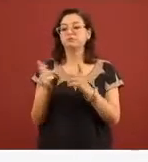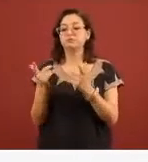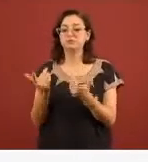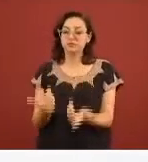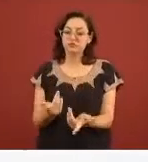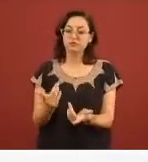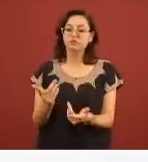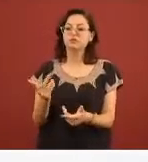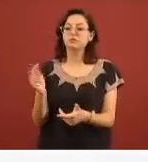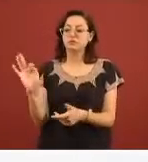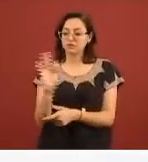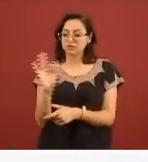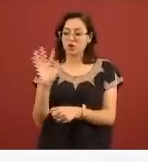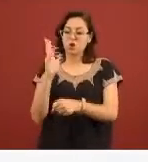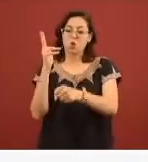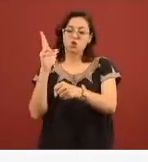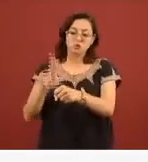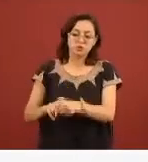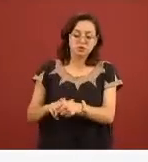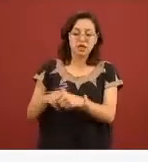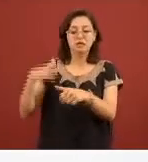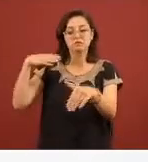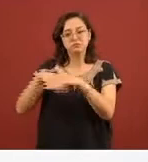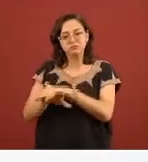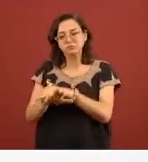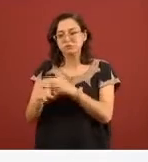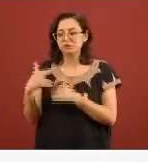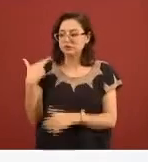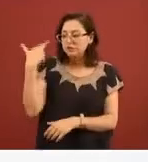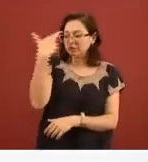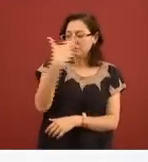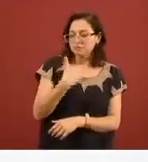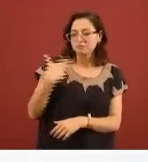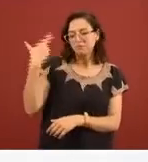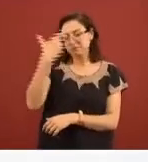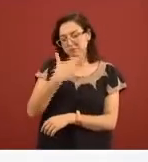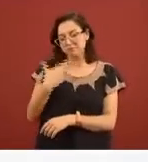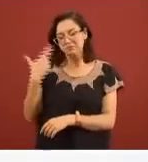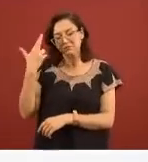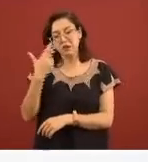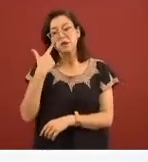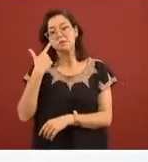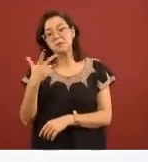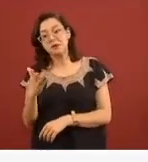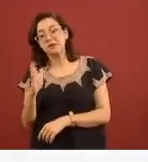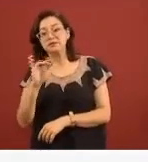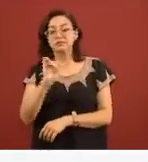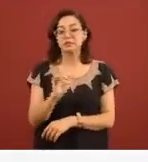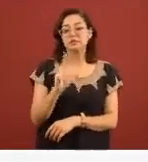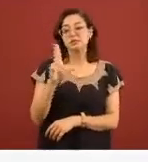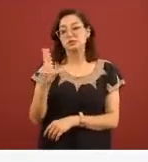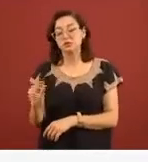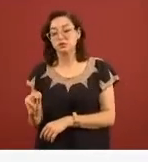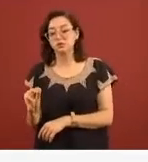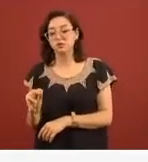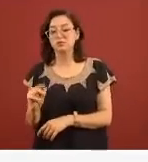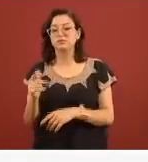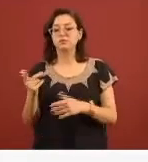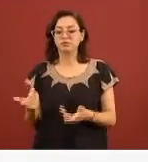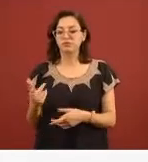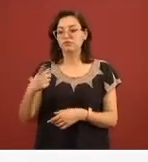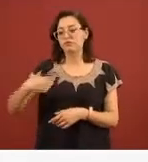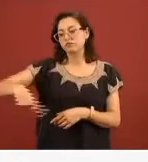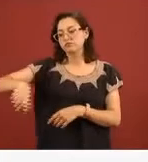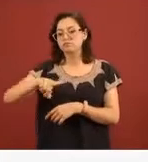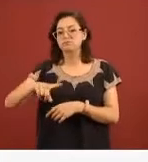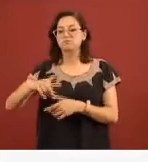en algún grado clínico, ¿no?, de evolución. Sigue siendo mayor la parte de pacientes